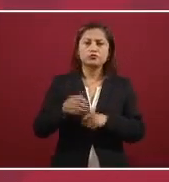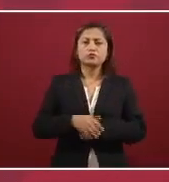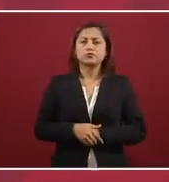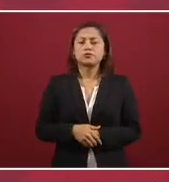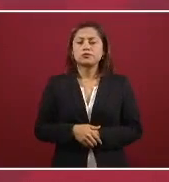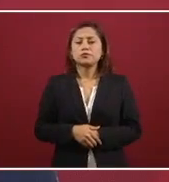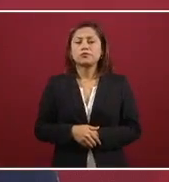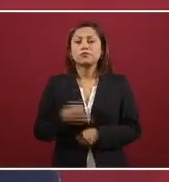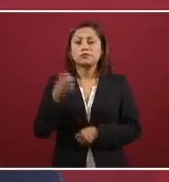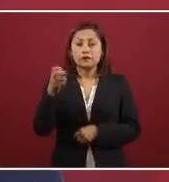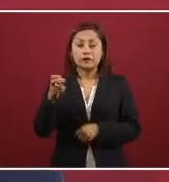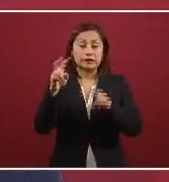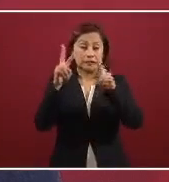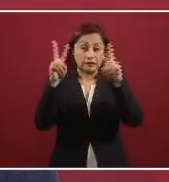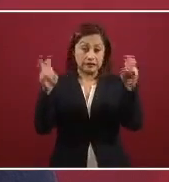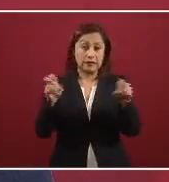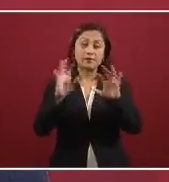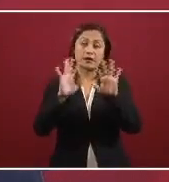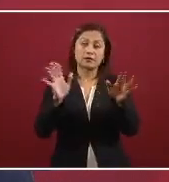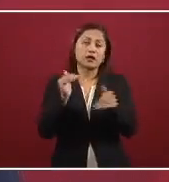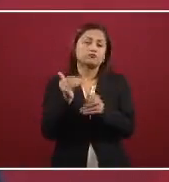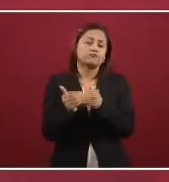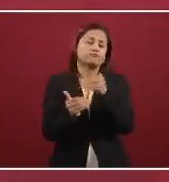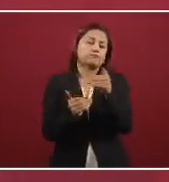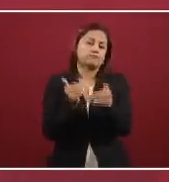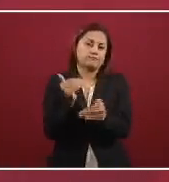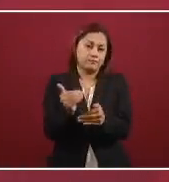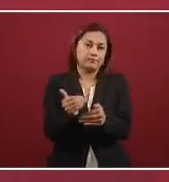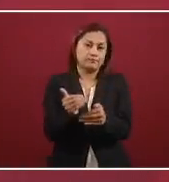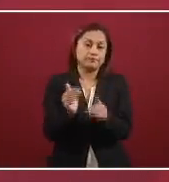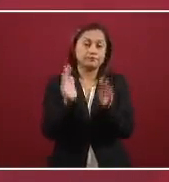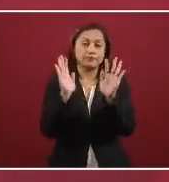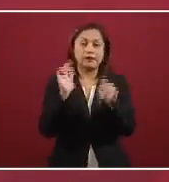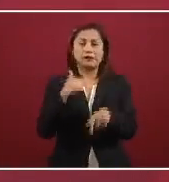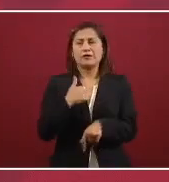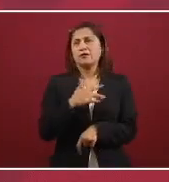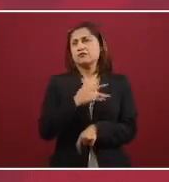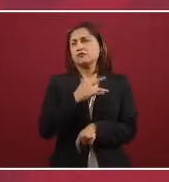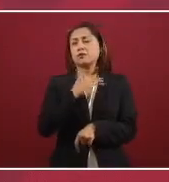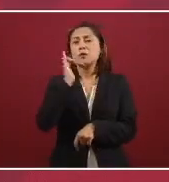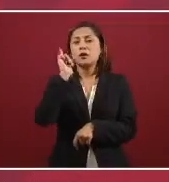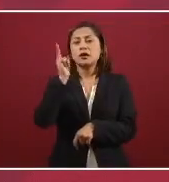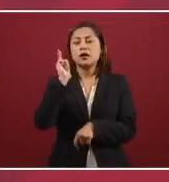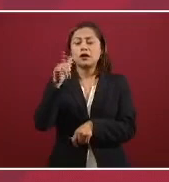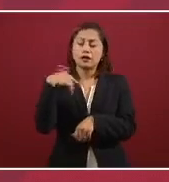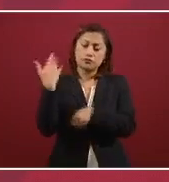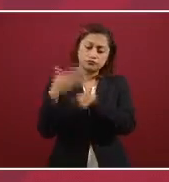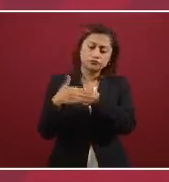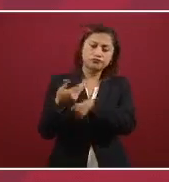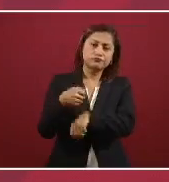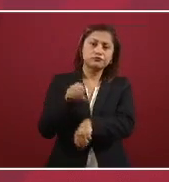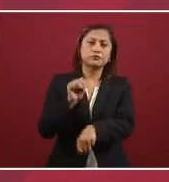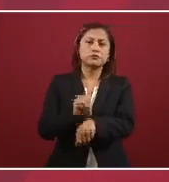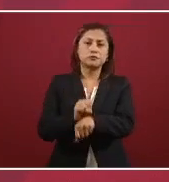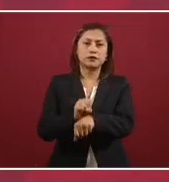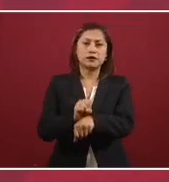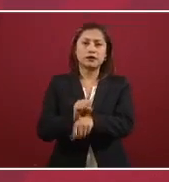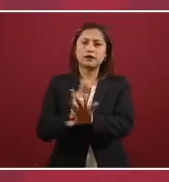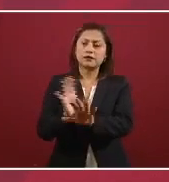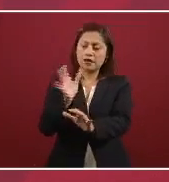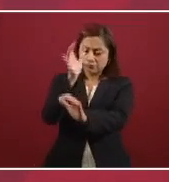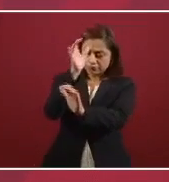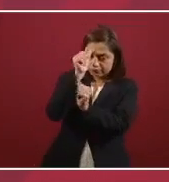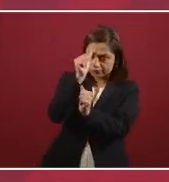ese asunto y yo espero que la semana próxima ya se llegue a un